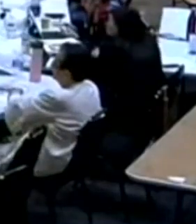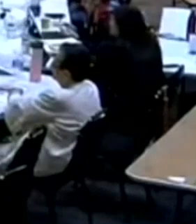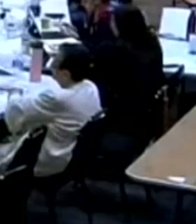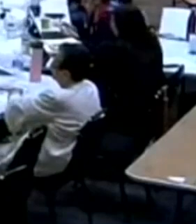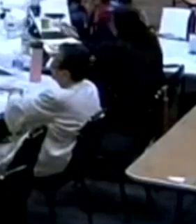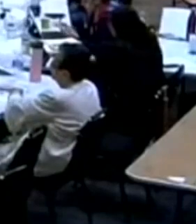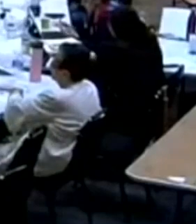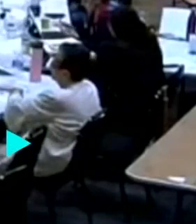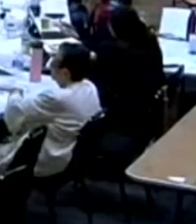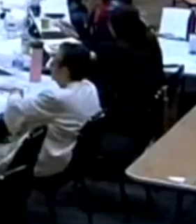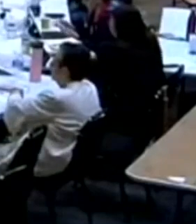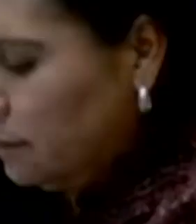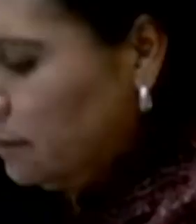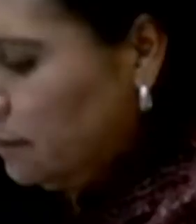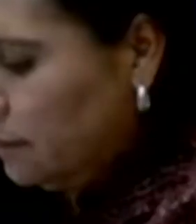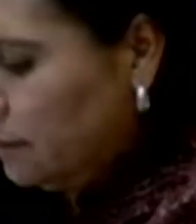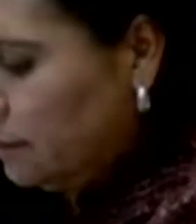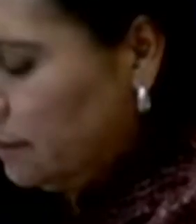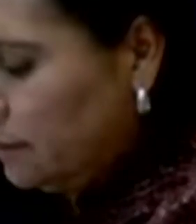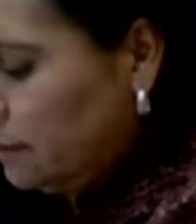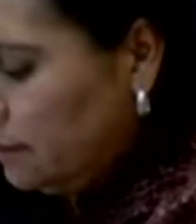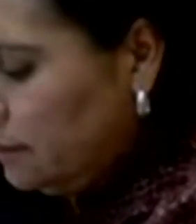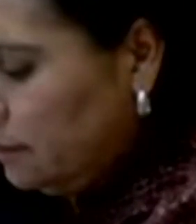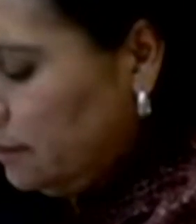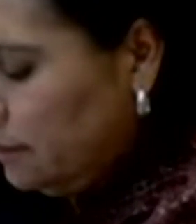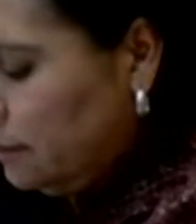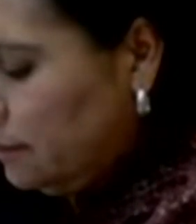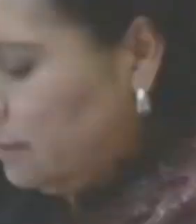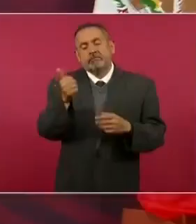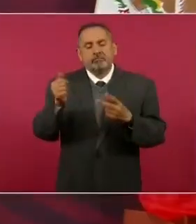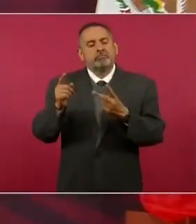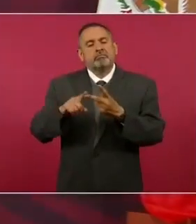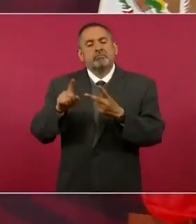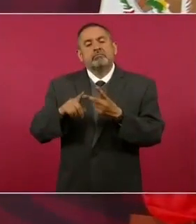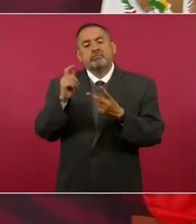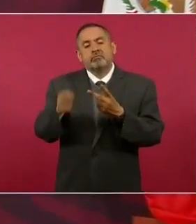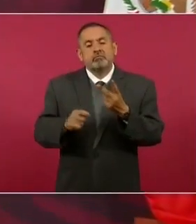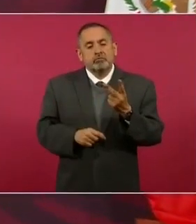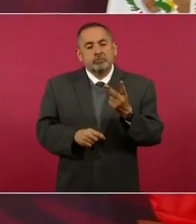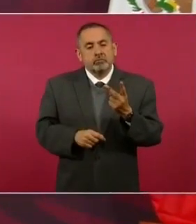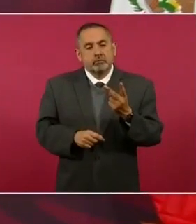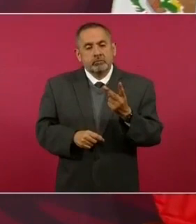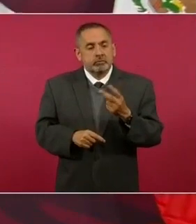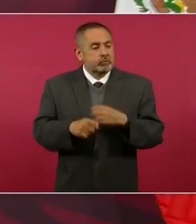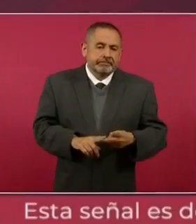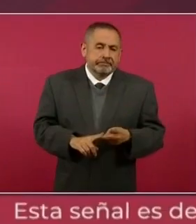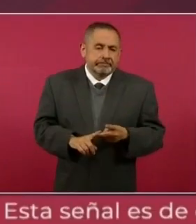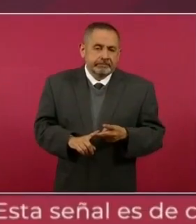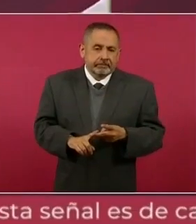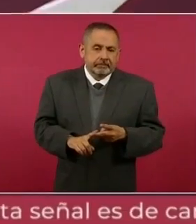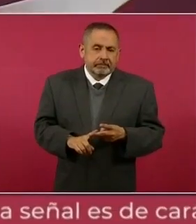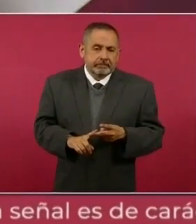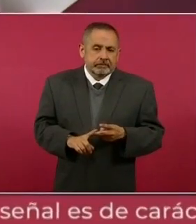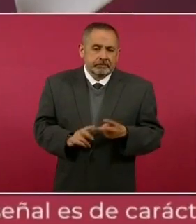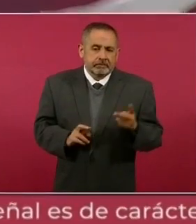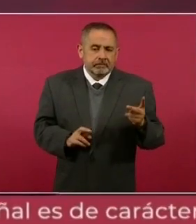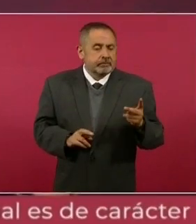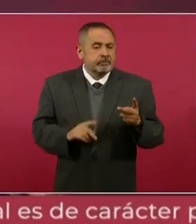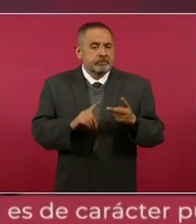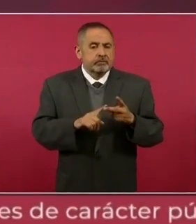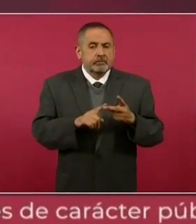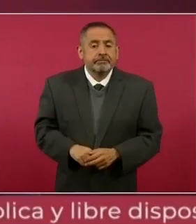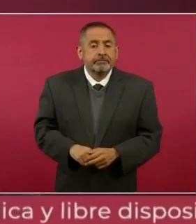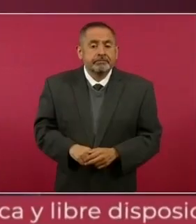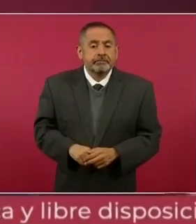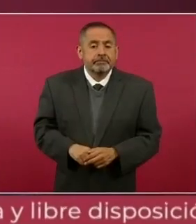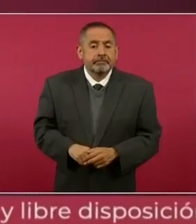que calificó como alcahueta que no quieren aceptar Pues es que hay una mayoría